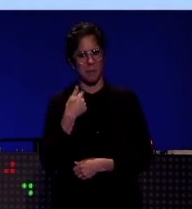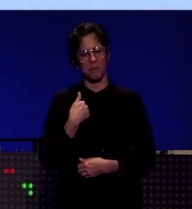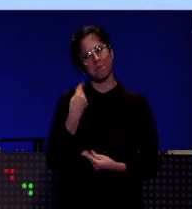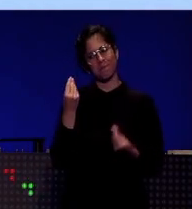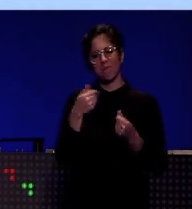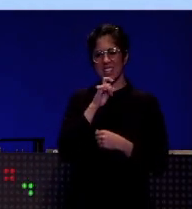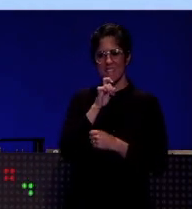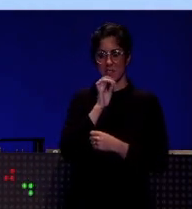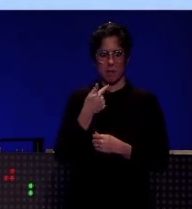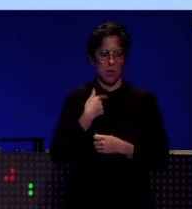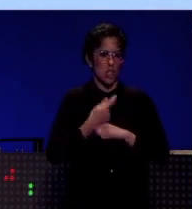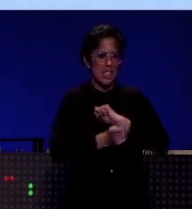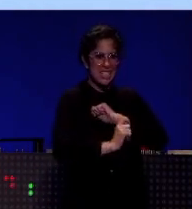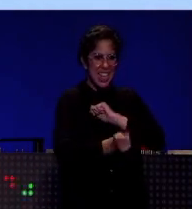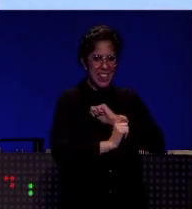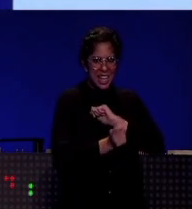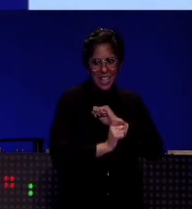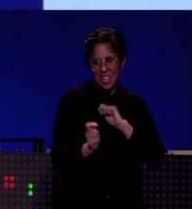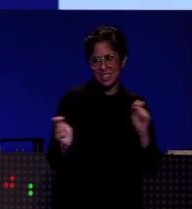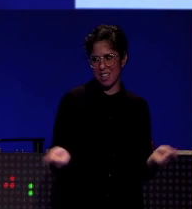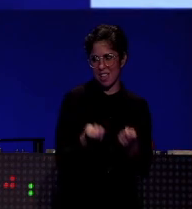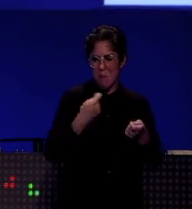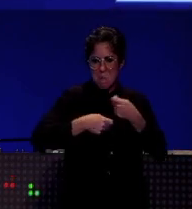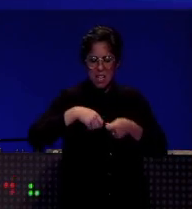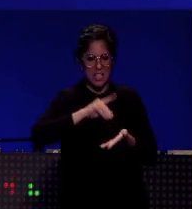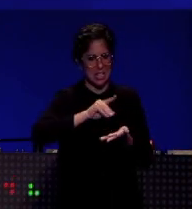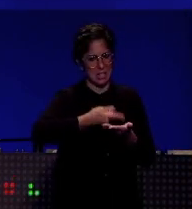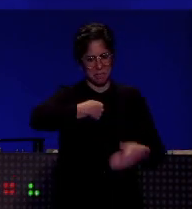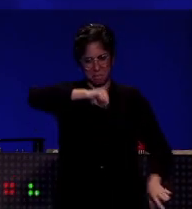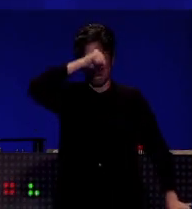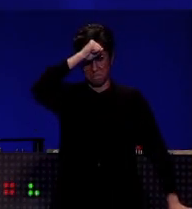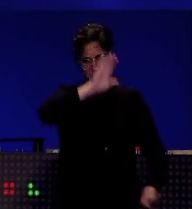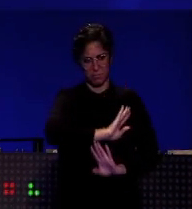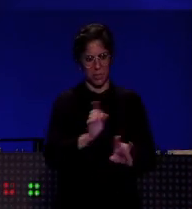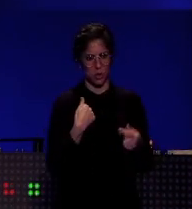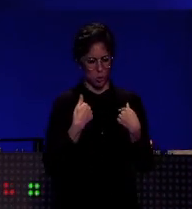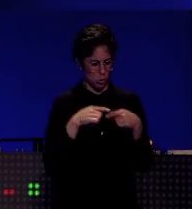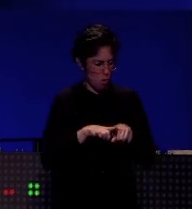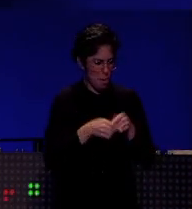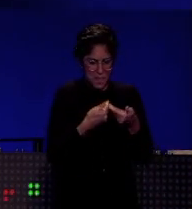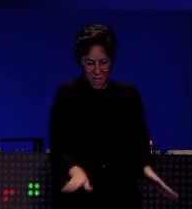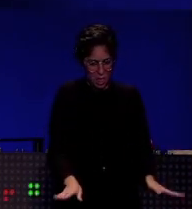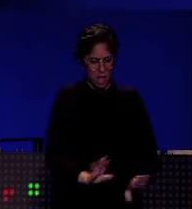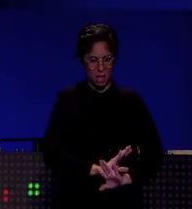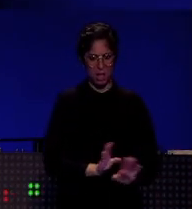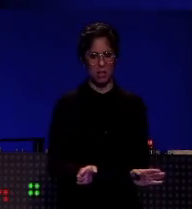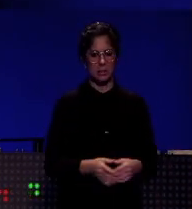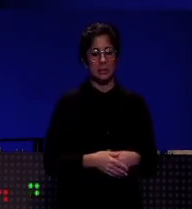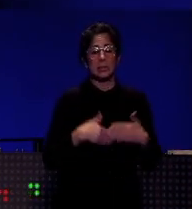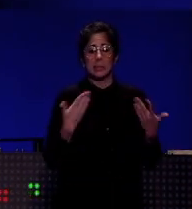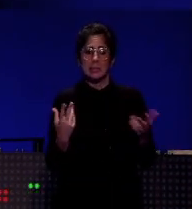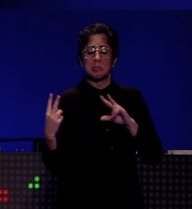marketing digital ni de nada estaba completamente perdida y bueno hablando con ella